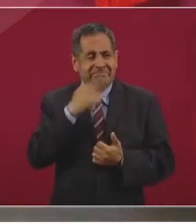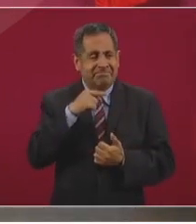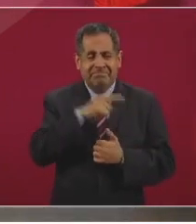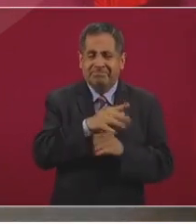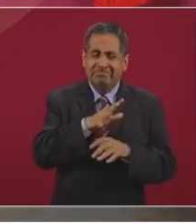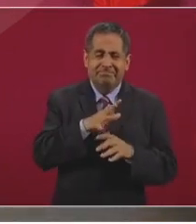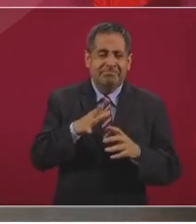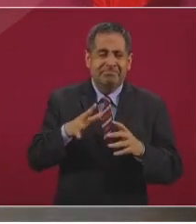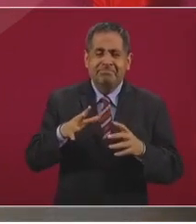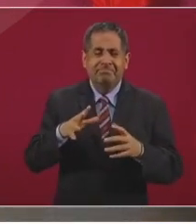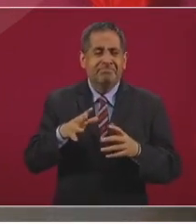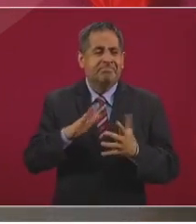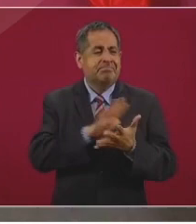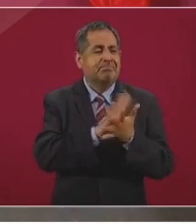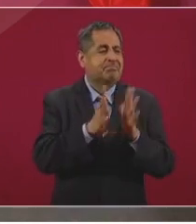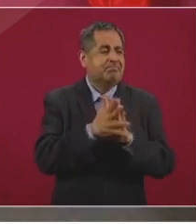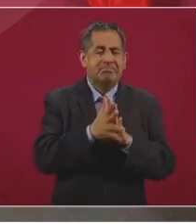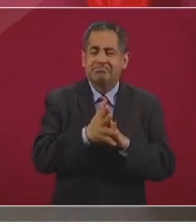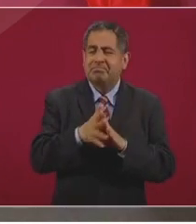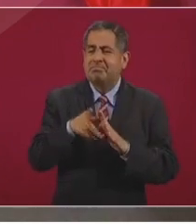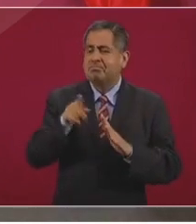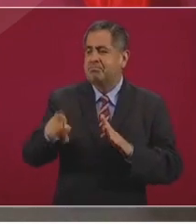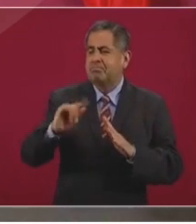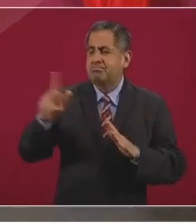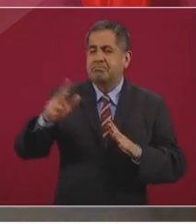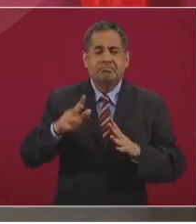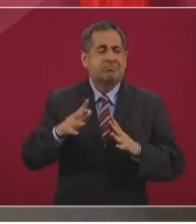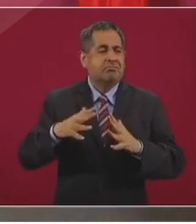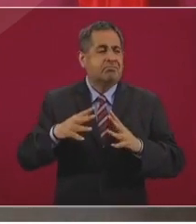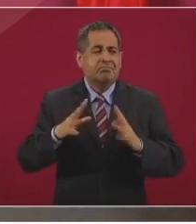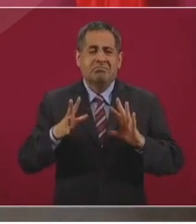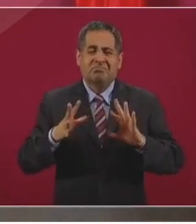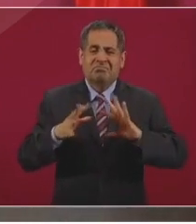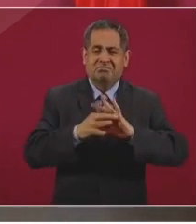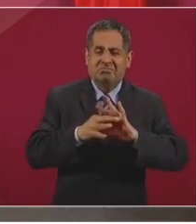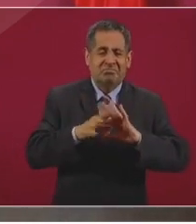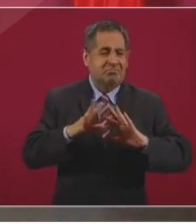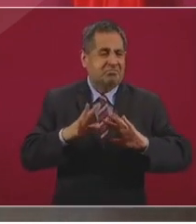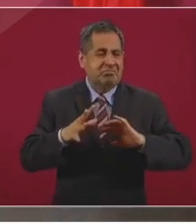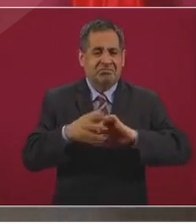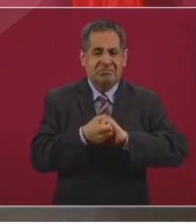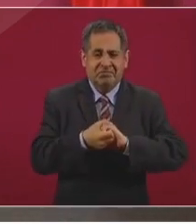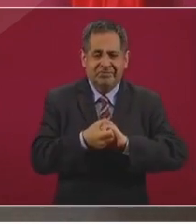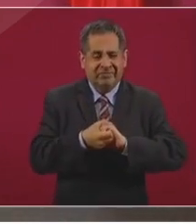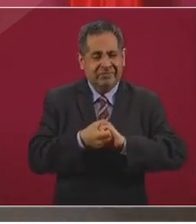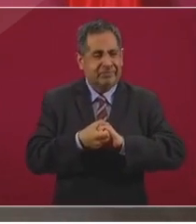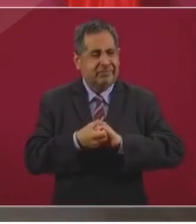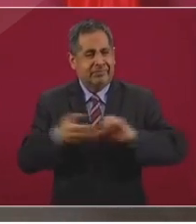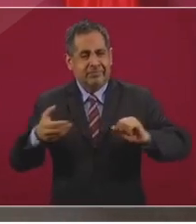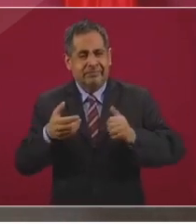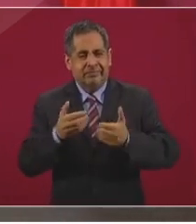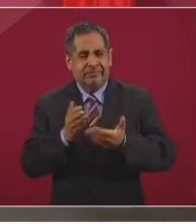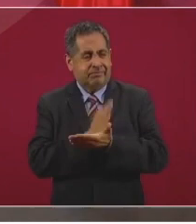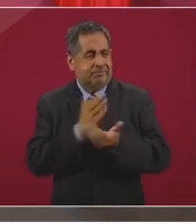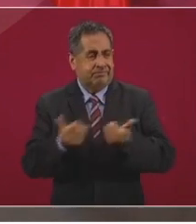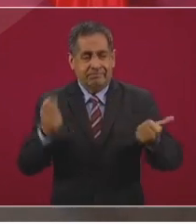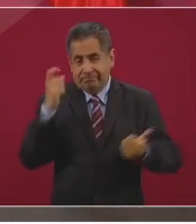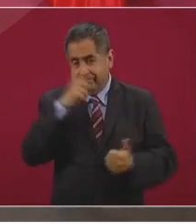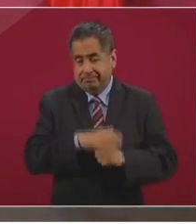arraigado el funcionamiento de los